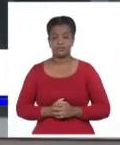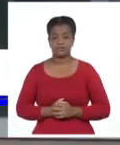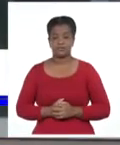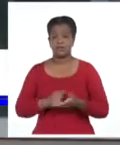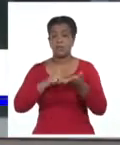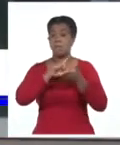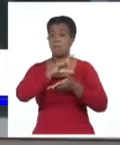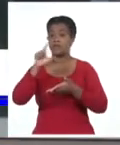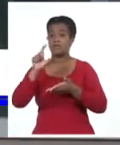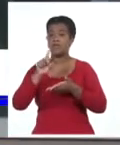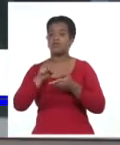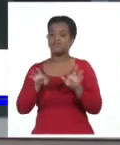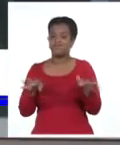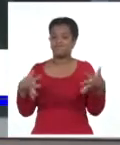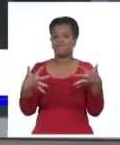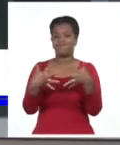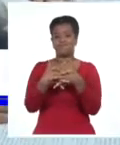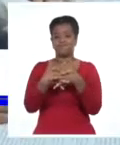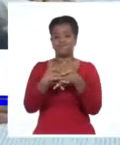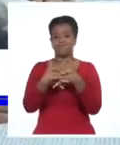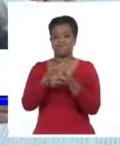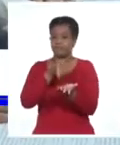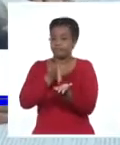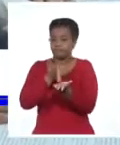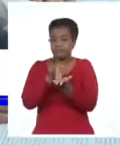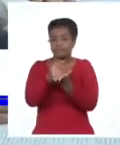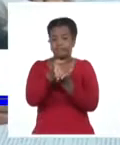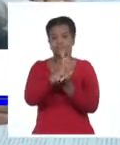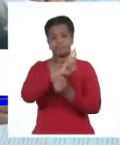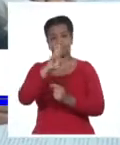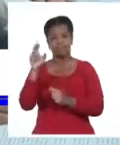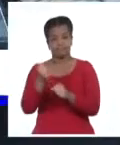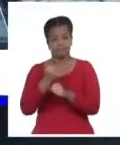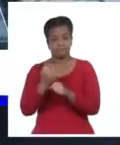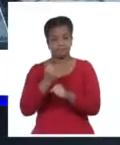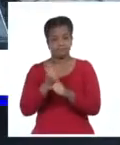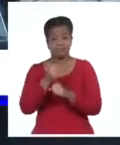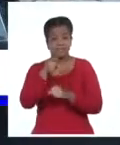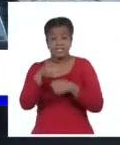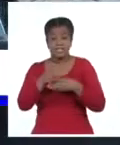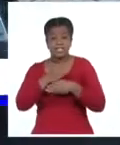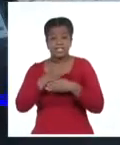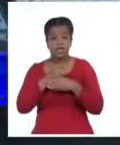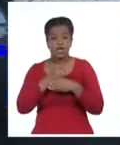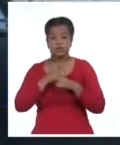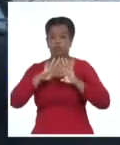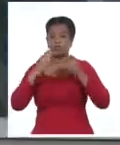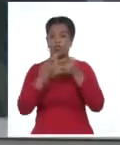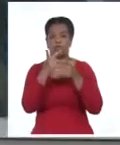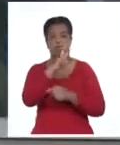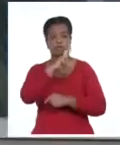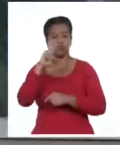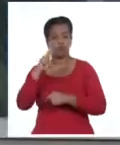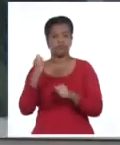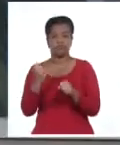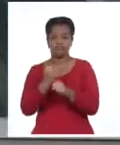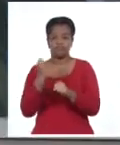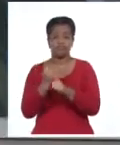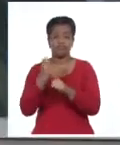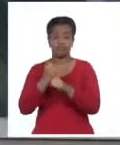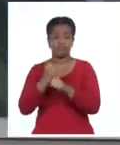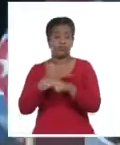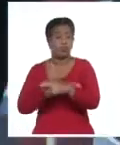el partido de la unidad y la continuidad. Es el que sintetiza los sueños de todos los revolucionarios a lo largo